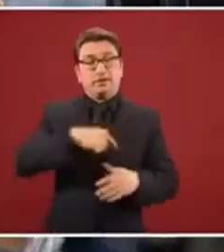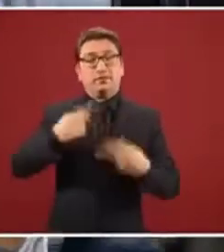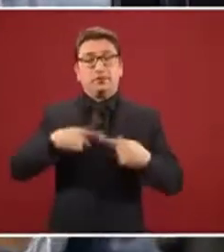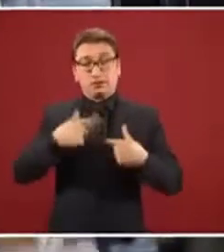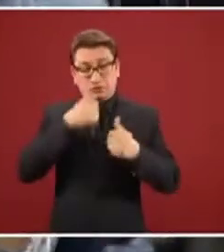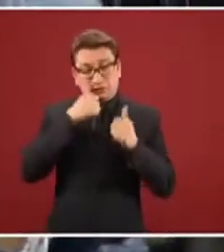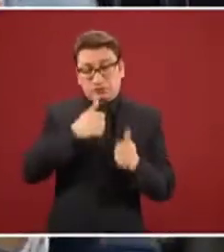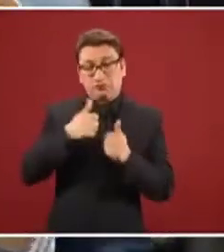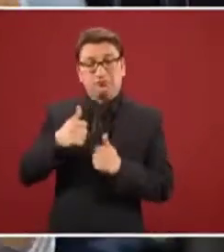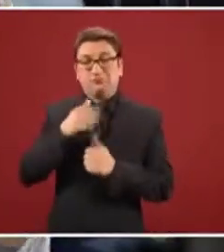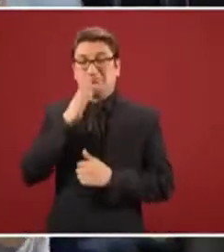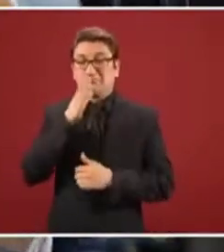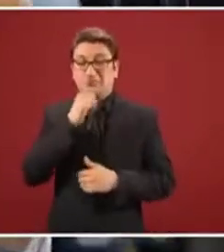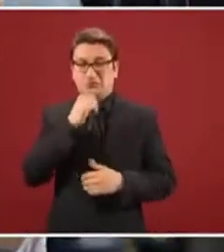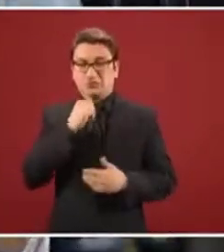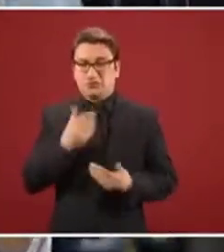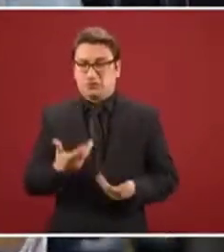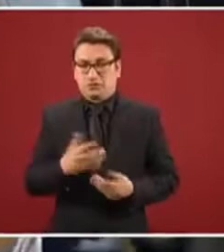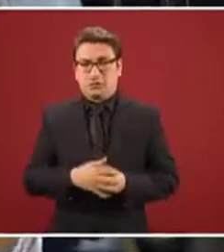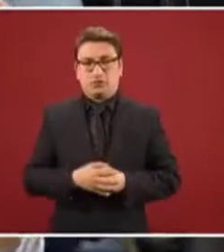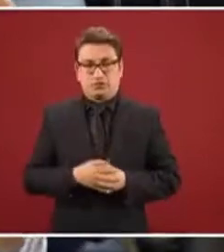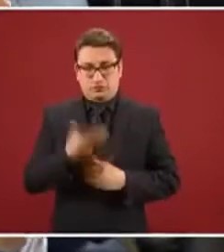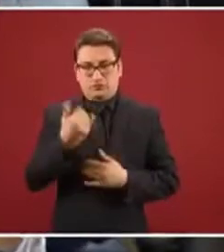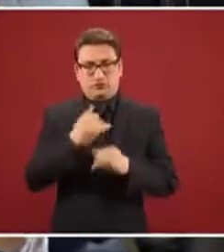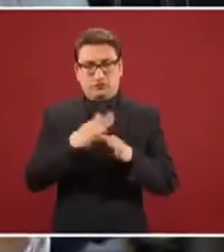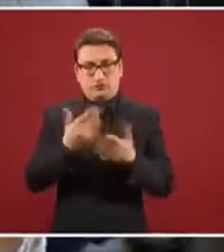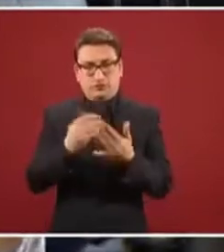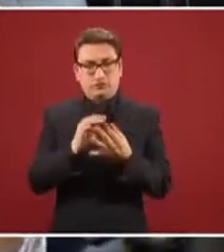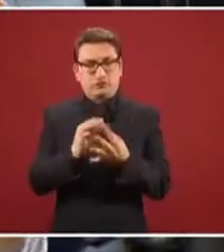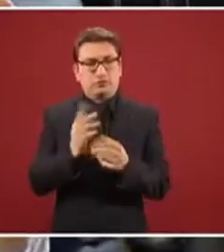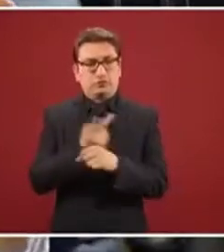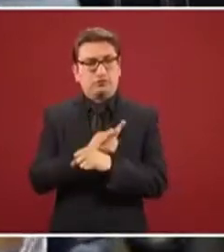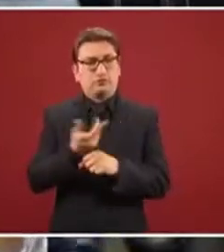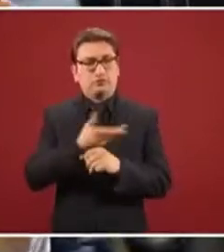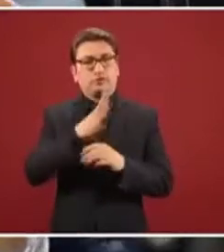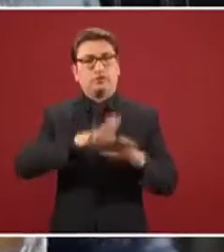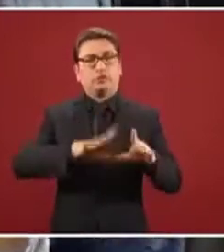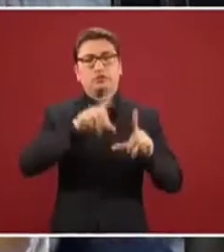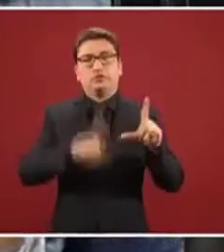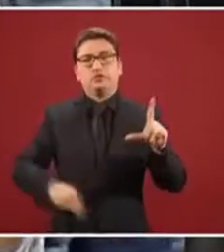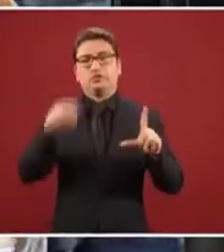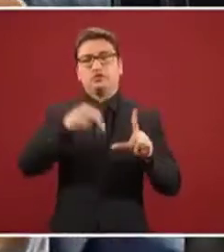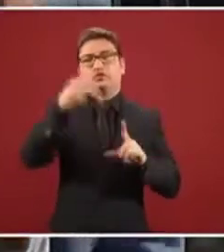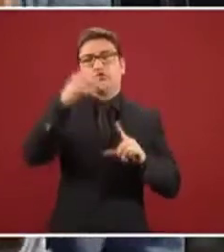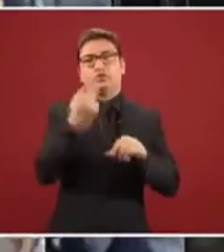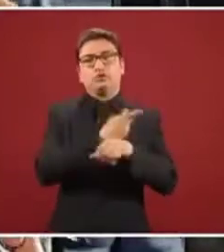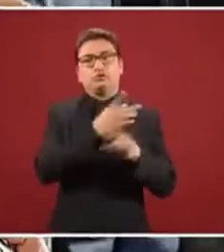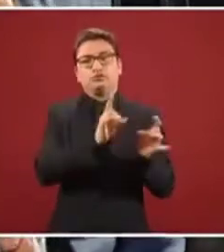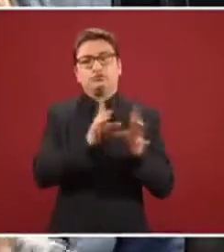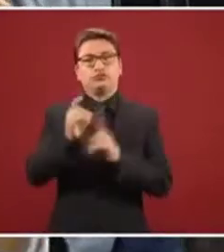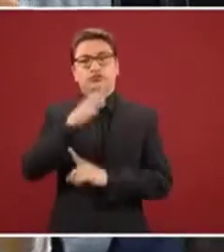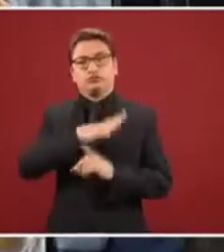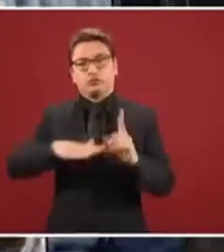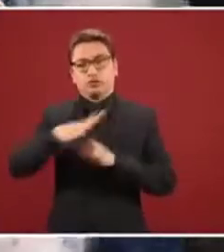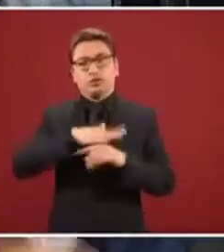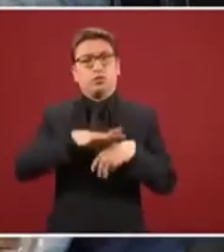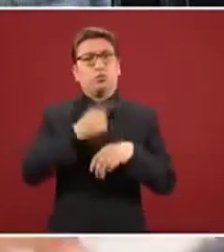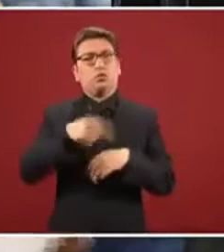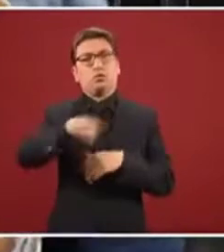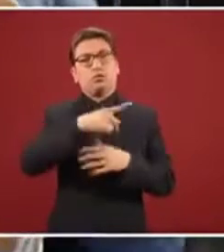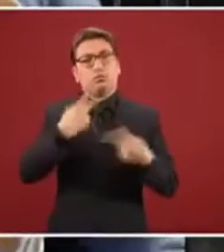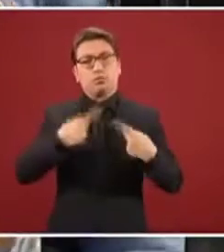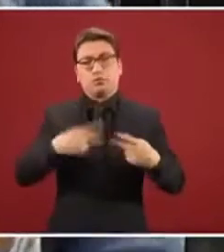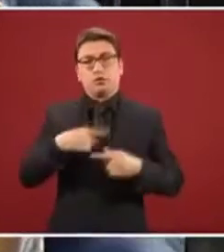que regularmente atendían. Si nos pudiese comentar cuál es la situación que se vive en el norte del país, sobre todo también con esta gente que dice que no